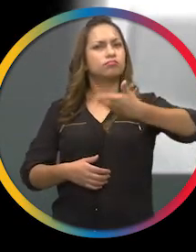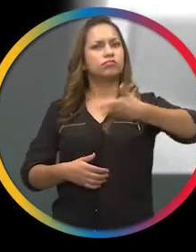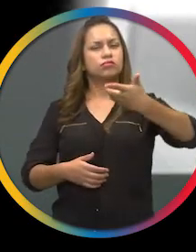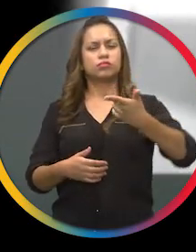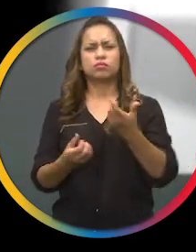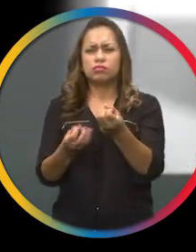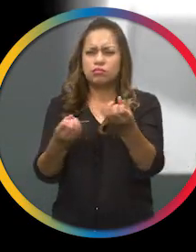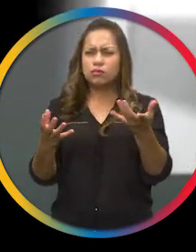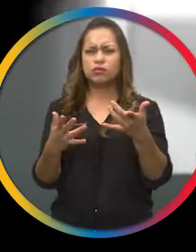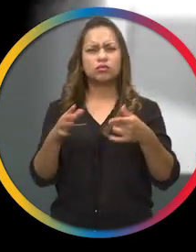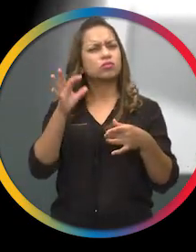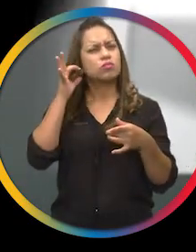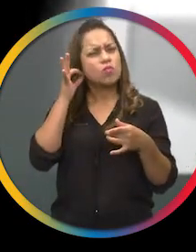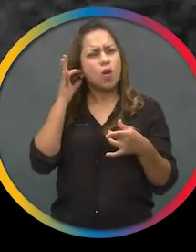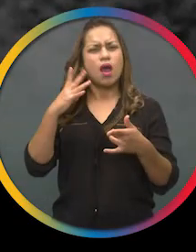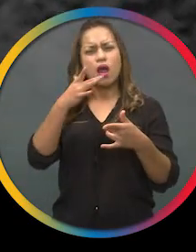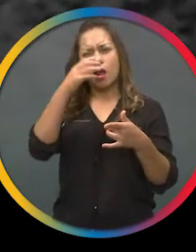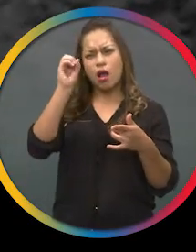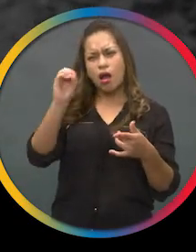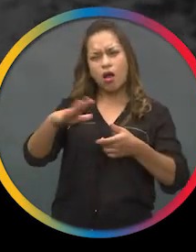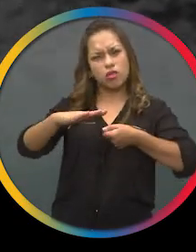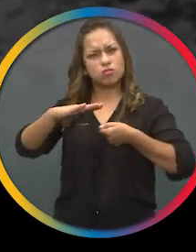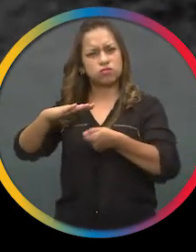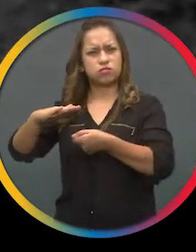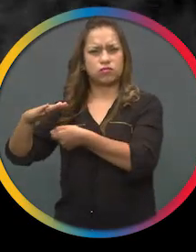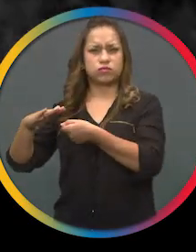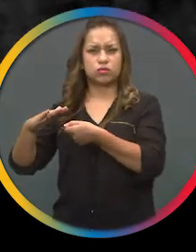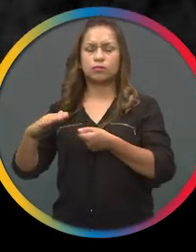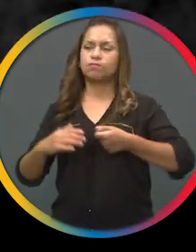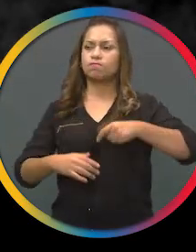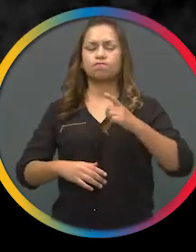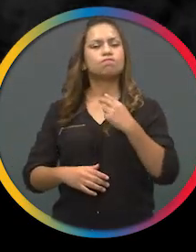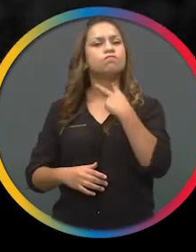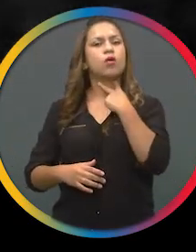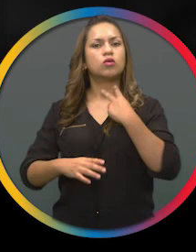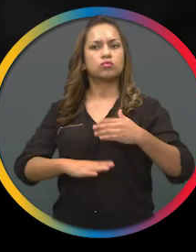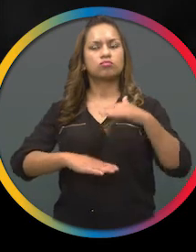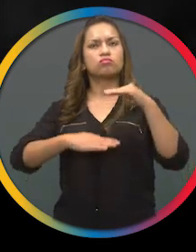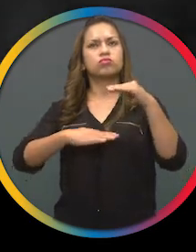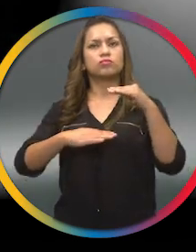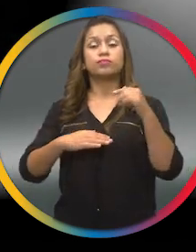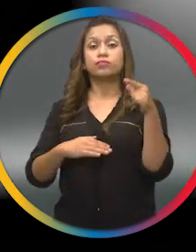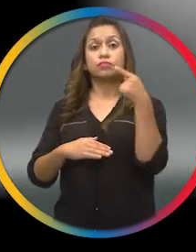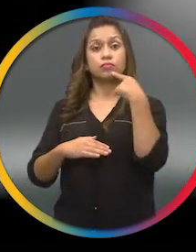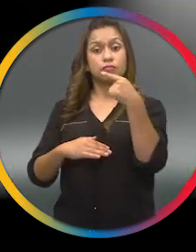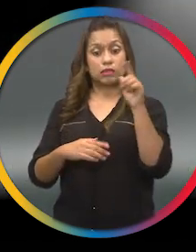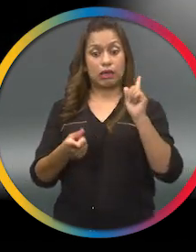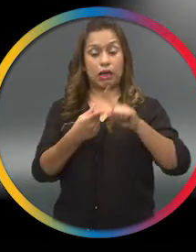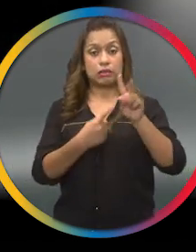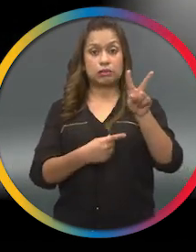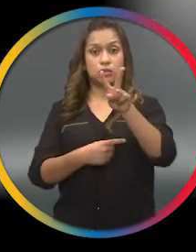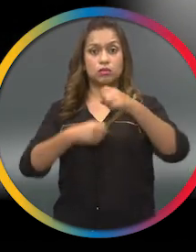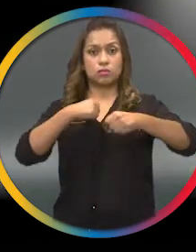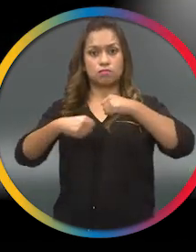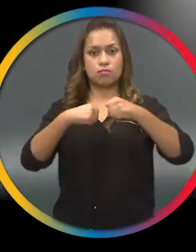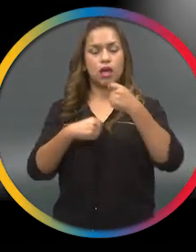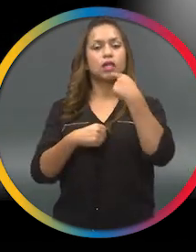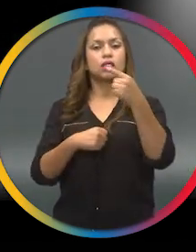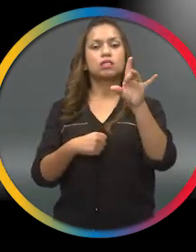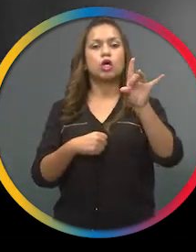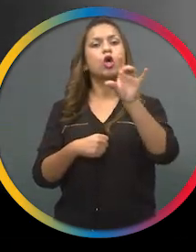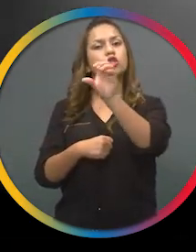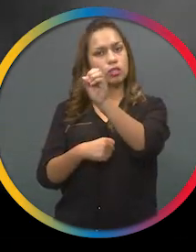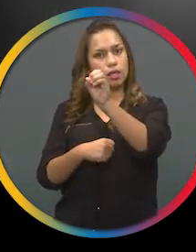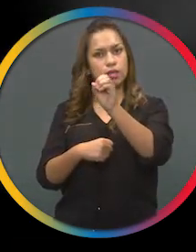indignación por el incremento de casos de femicidio en el país, que según la Comisión Ecuménica de los Derechos Humanos, hasta el 22 de mayo de este año